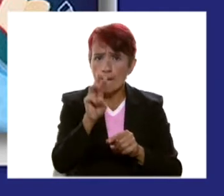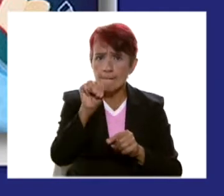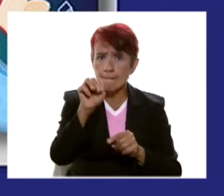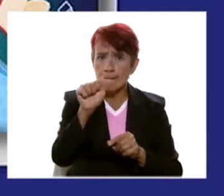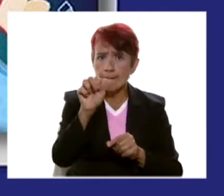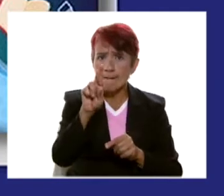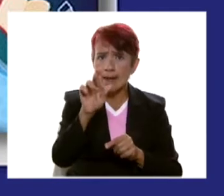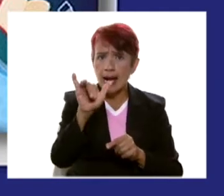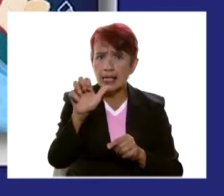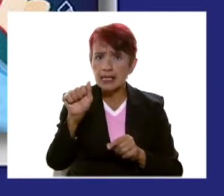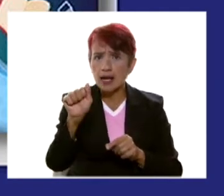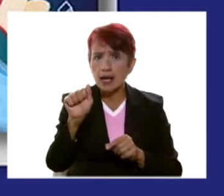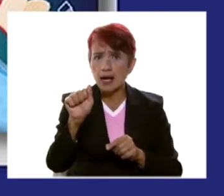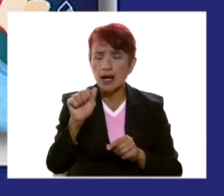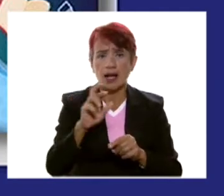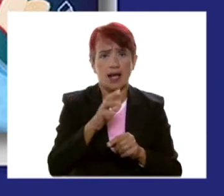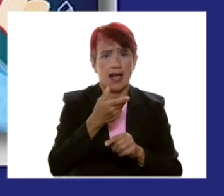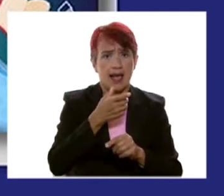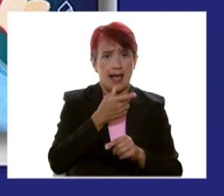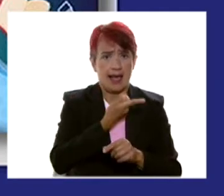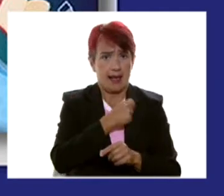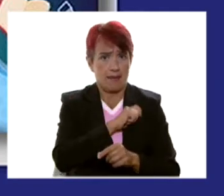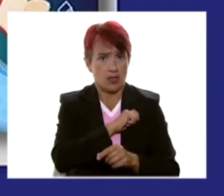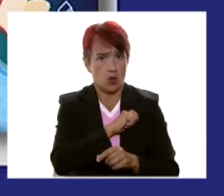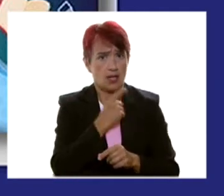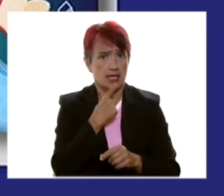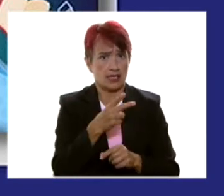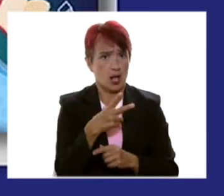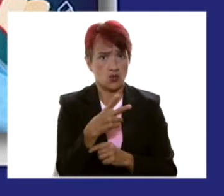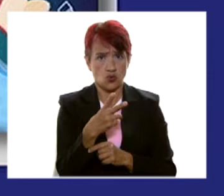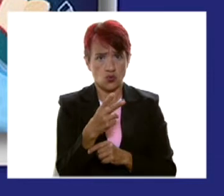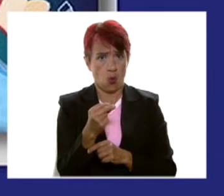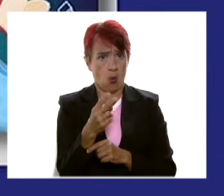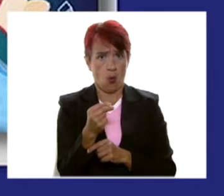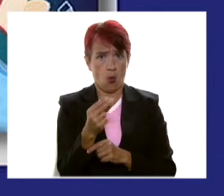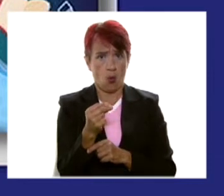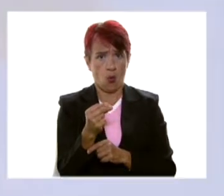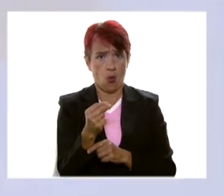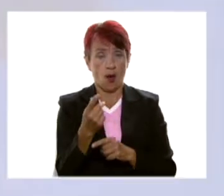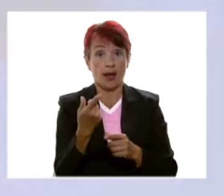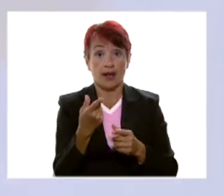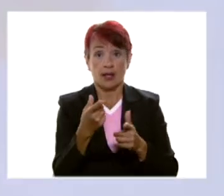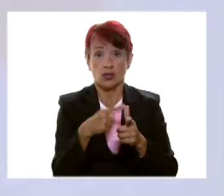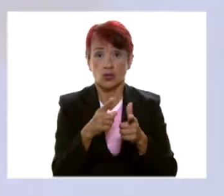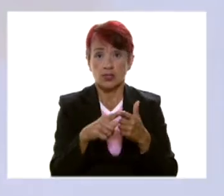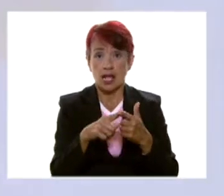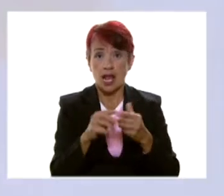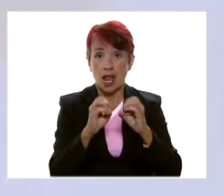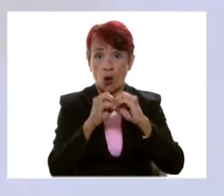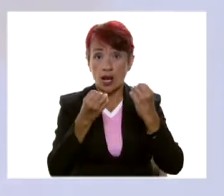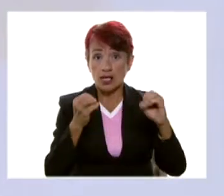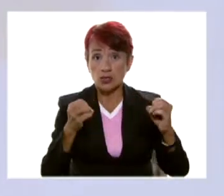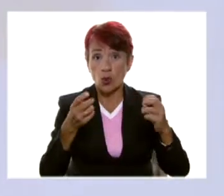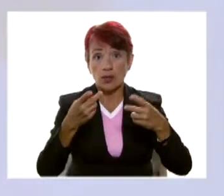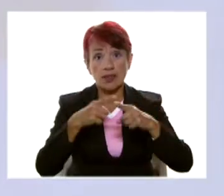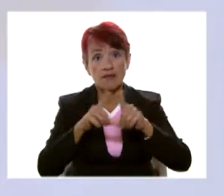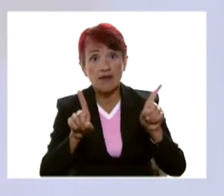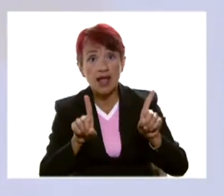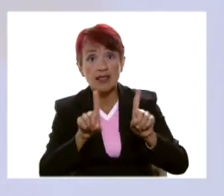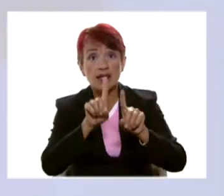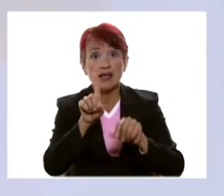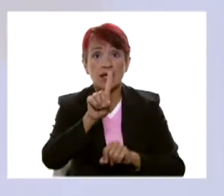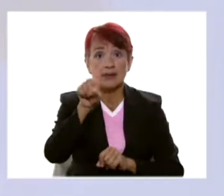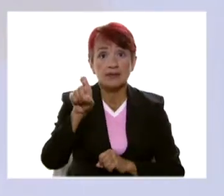En español diríamos no. ¿Okay? O sea, no como una pregunta. Fíjense que la oración tiene doble signo de interrogación, el no tiene